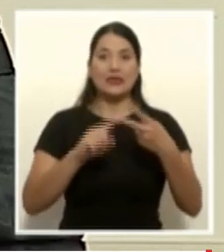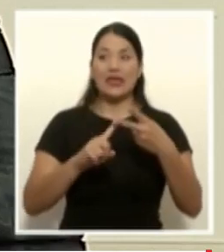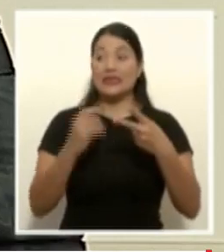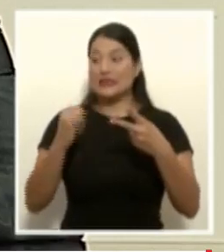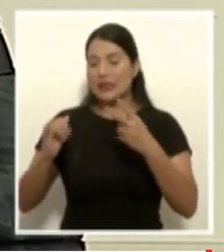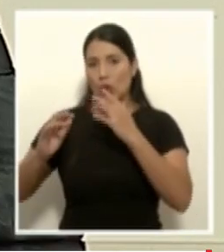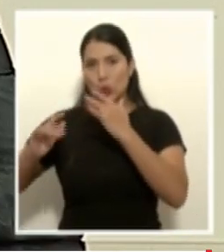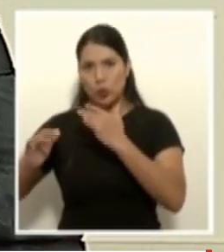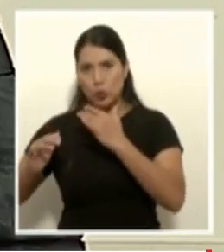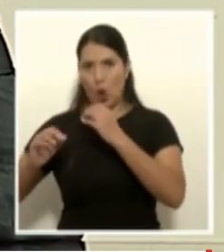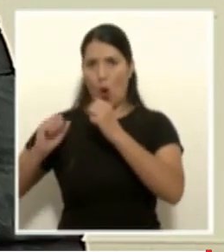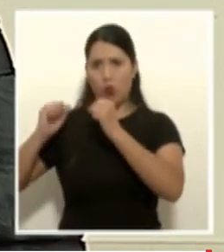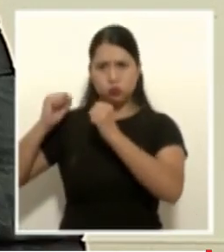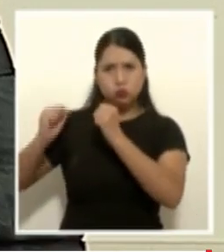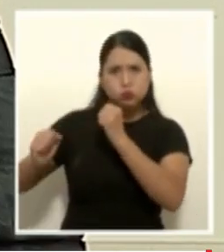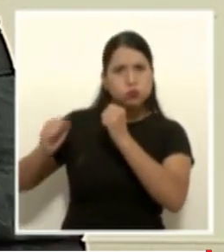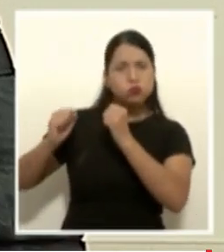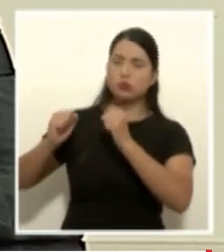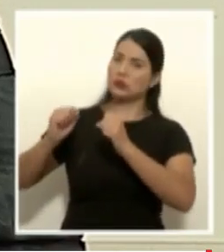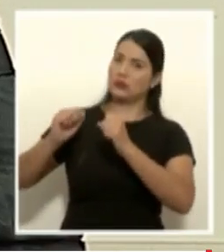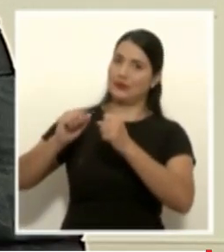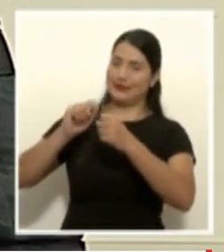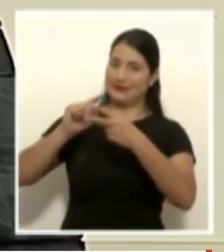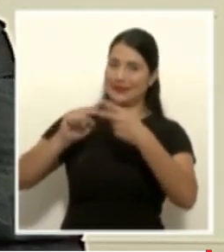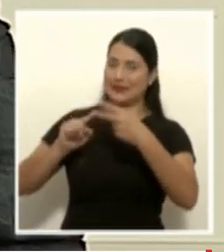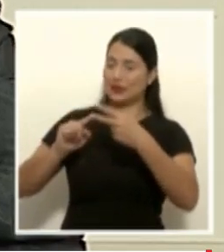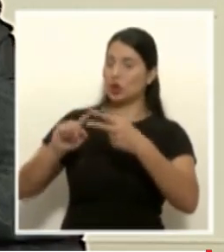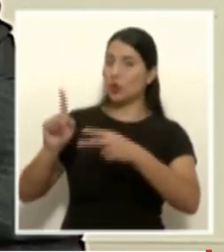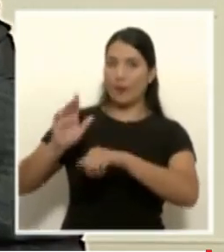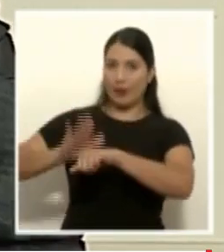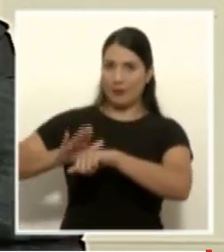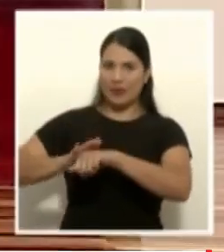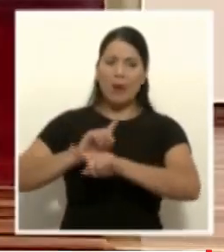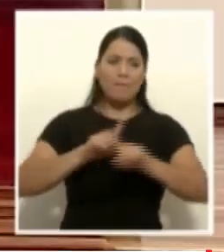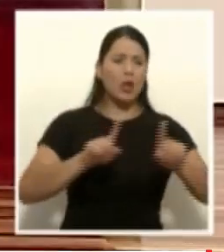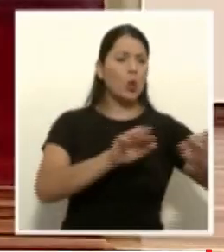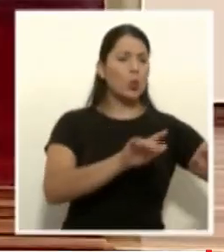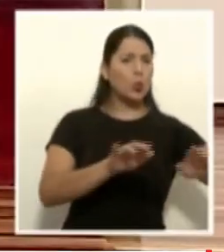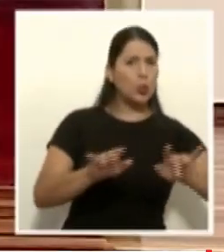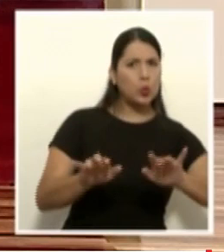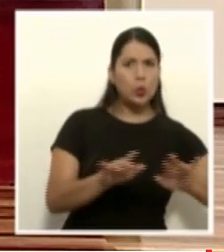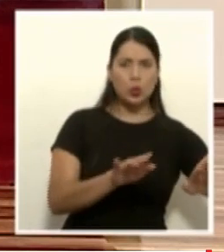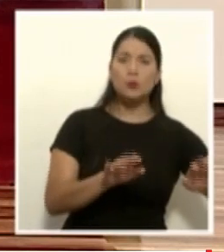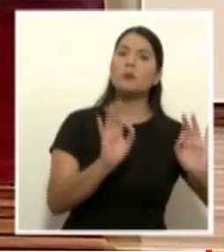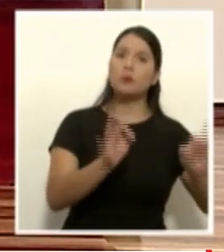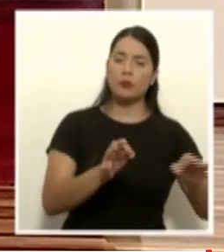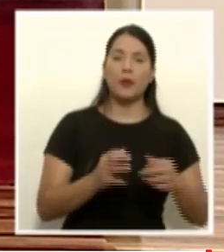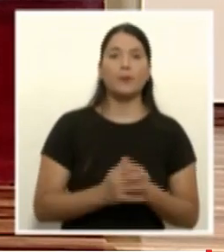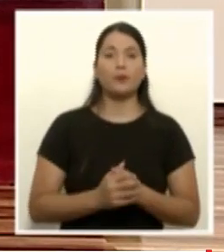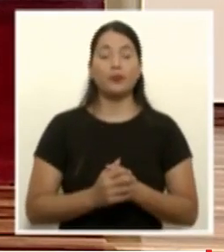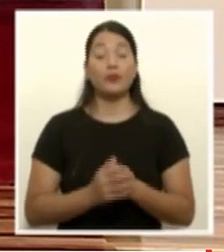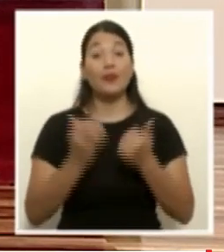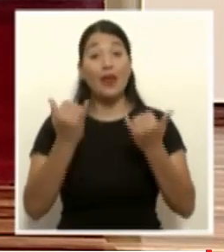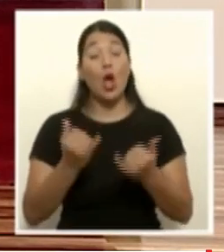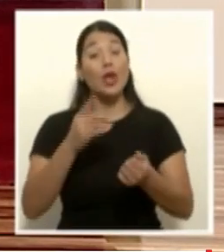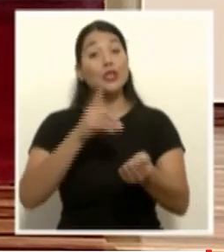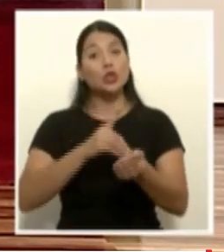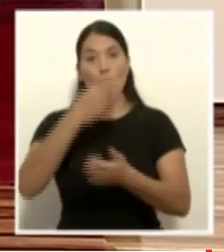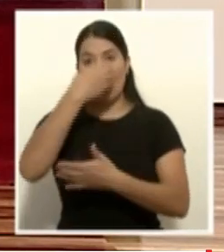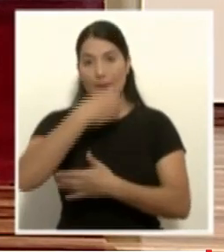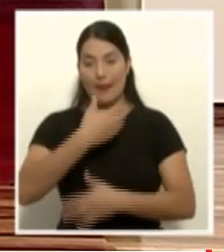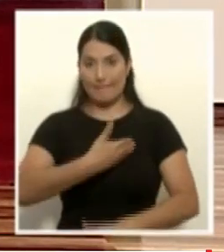medio de la actividad hotelera, por ejemplo, eso se permite. Sí. Continuamos con el doctor Román Macaya, presidente ejecutivo de la